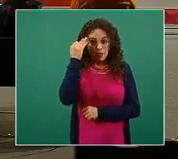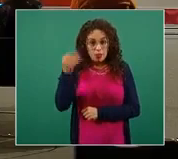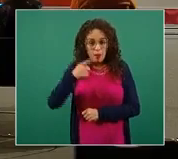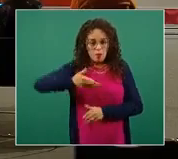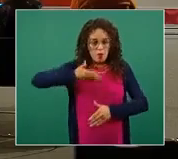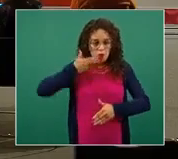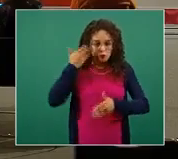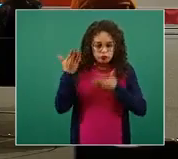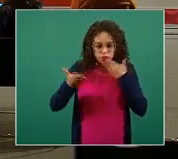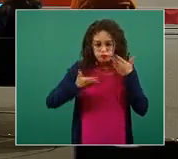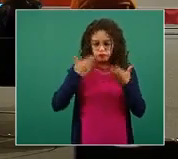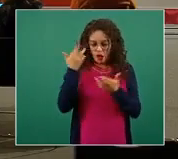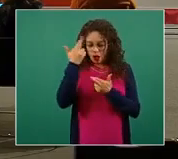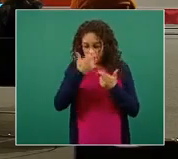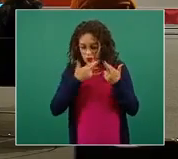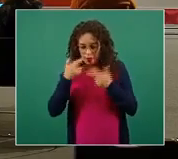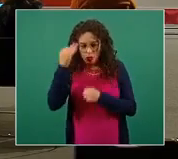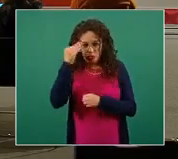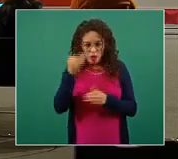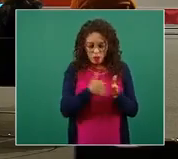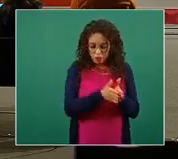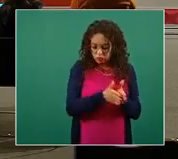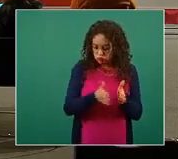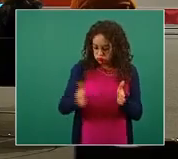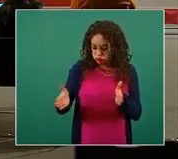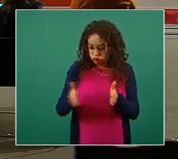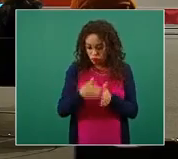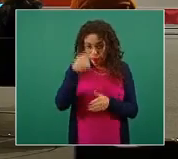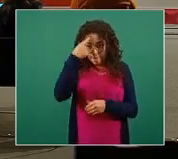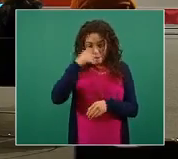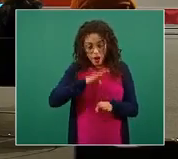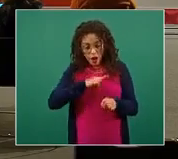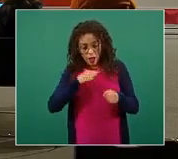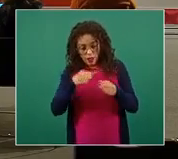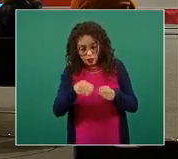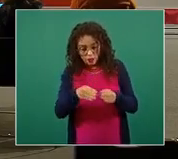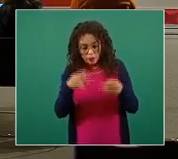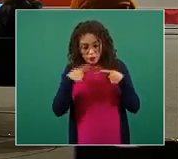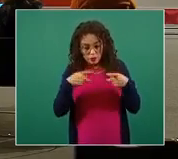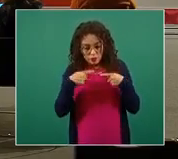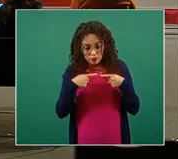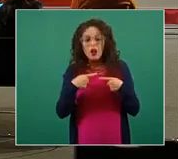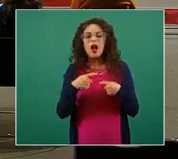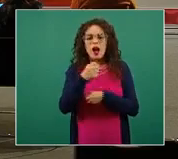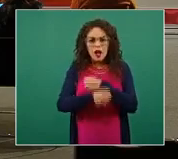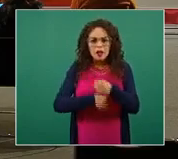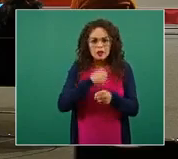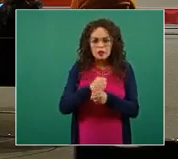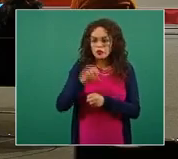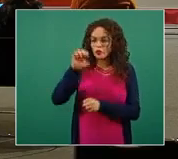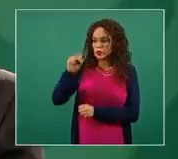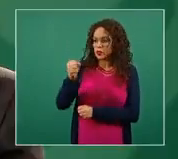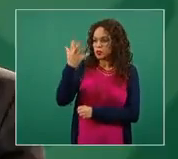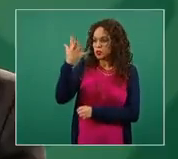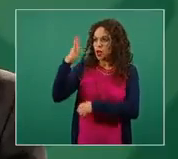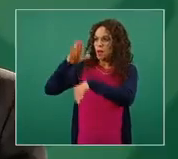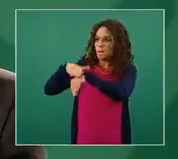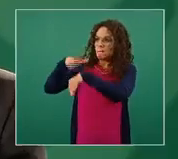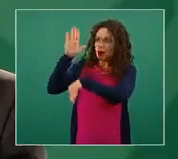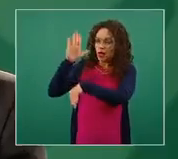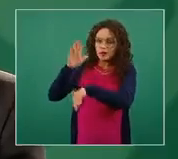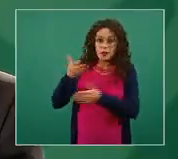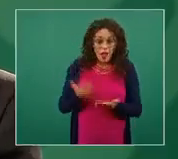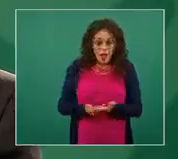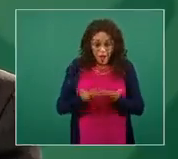estudio para el sector específico de 65 años y más. Y se encontró que hasta el